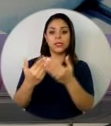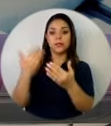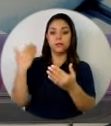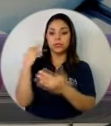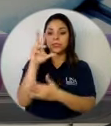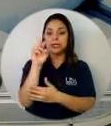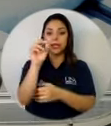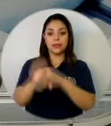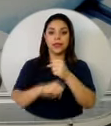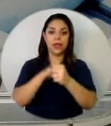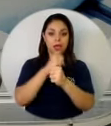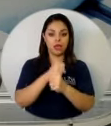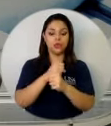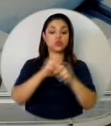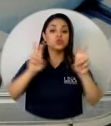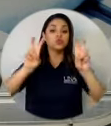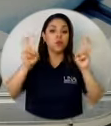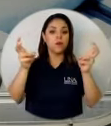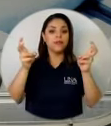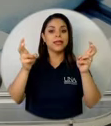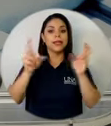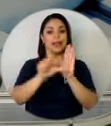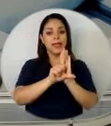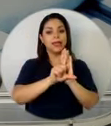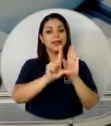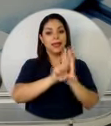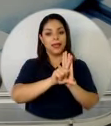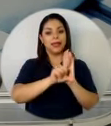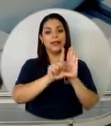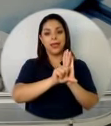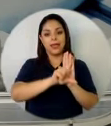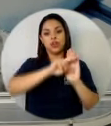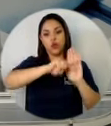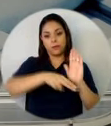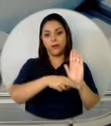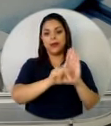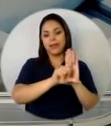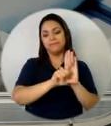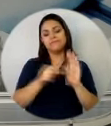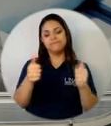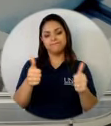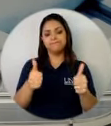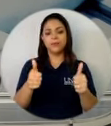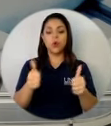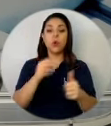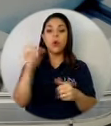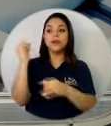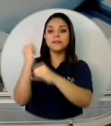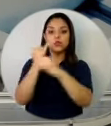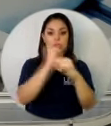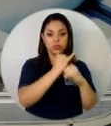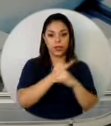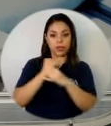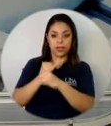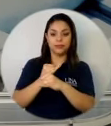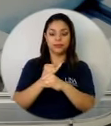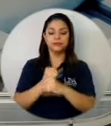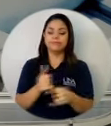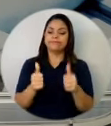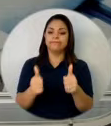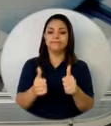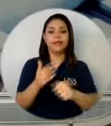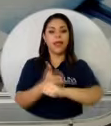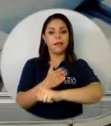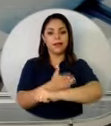30 años en materia de normativa legal. Entonces hemos avanzado, sí, ¿verdad? Institucionalidad. Exacto, en